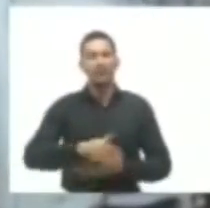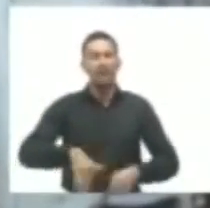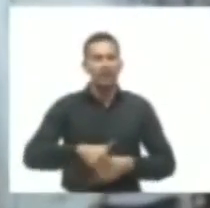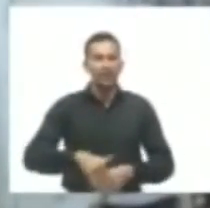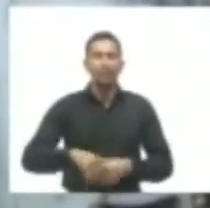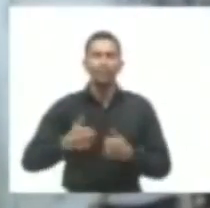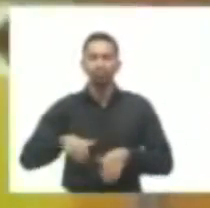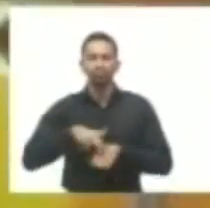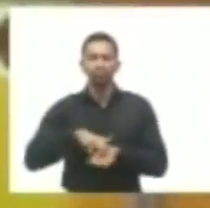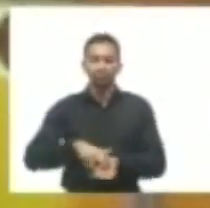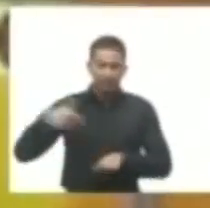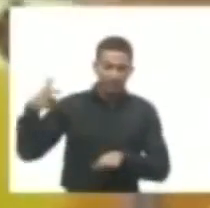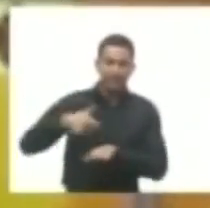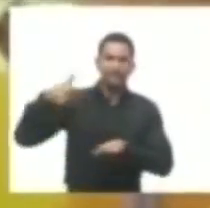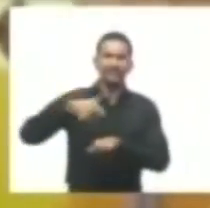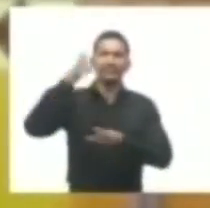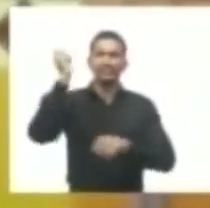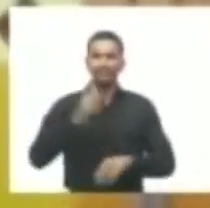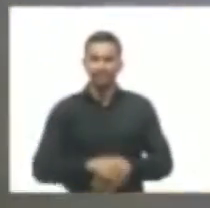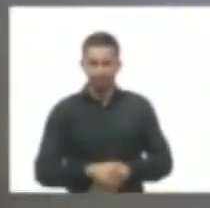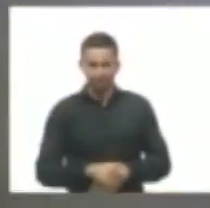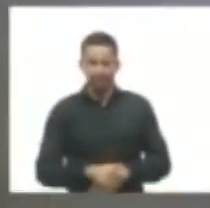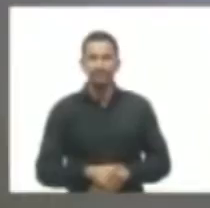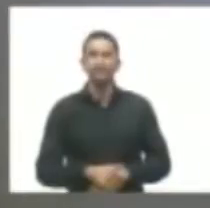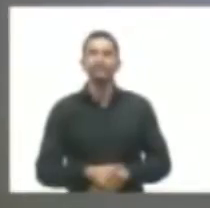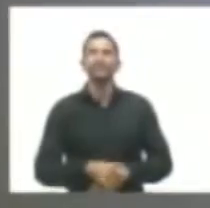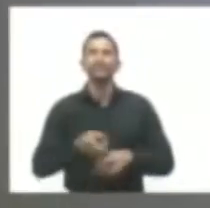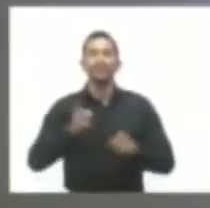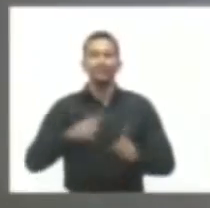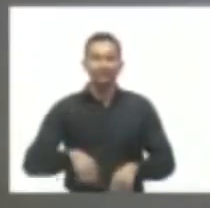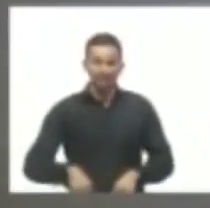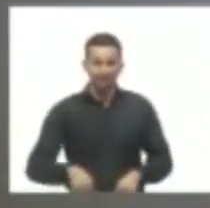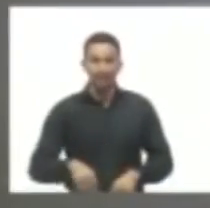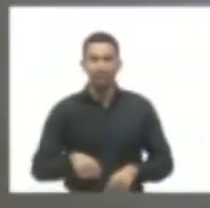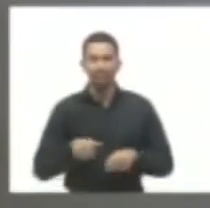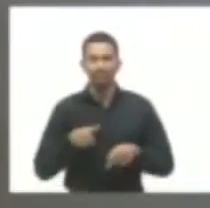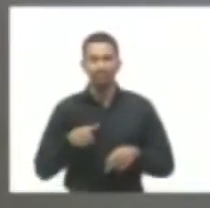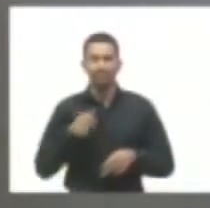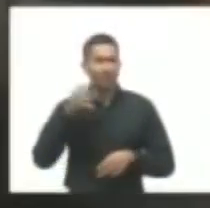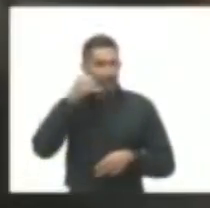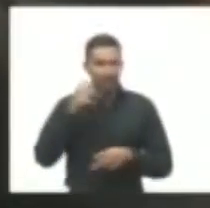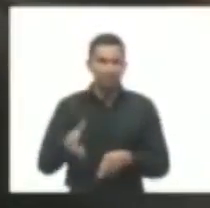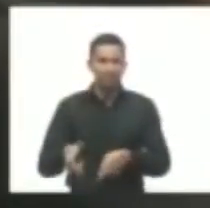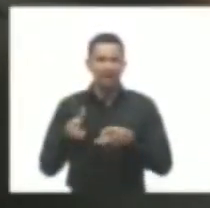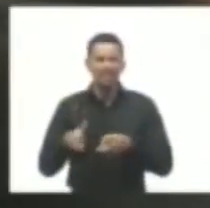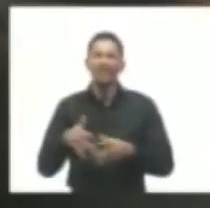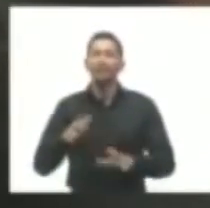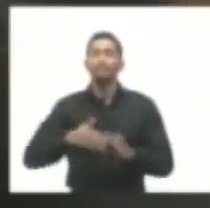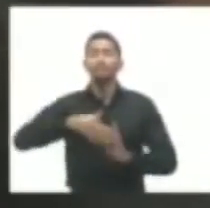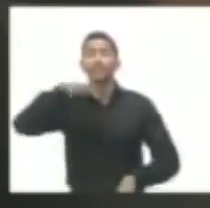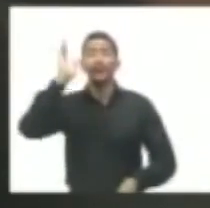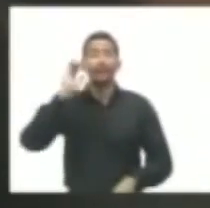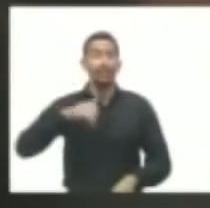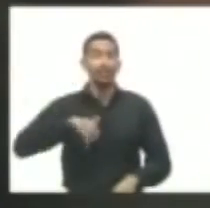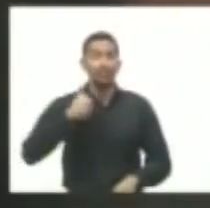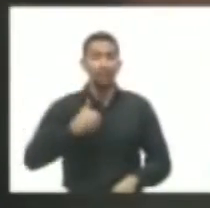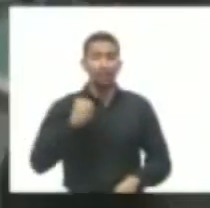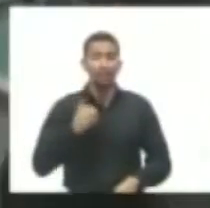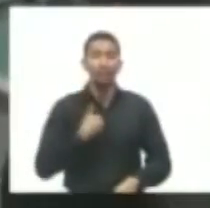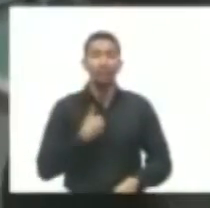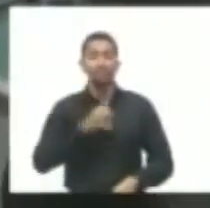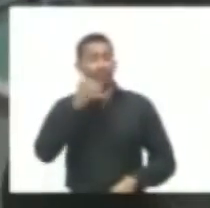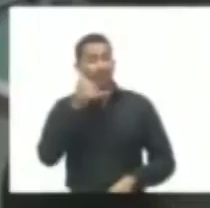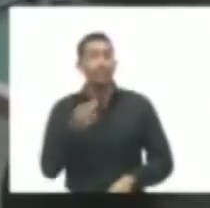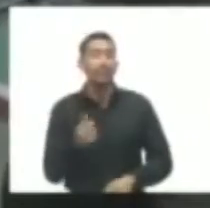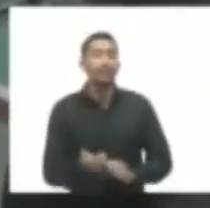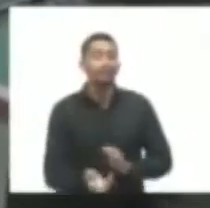en la buseta lo atracan. A los atracos se suman las extorsiones, que ahora son más frecuentes entre adolescentes, quienes intimidan y cobran módicas cuotas